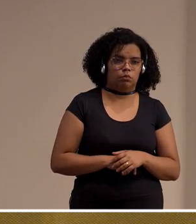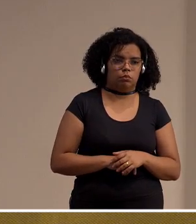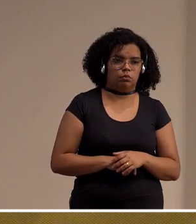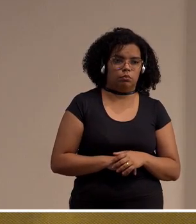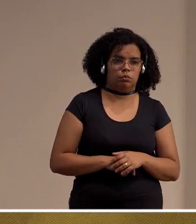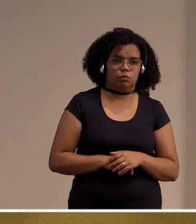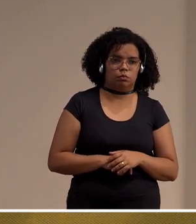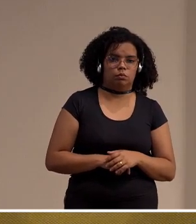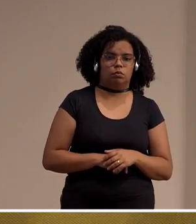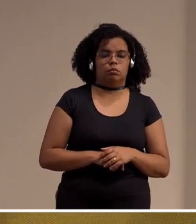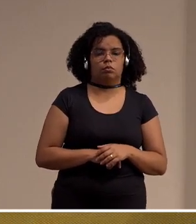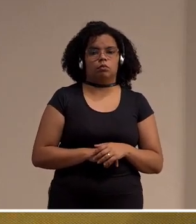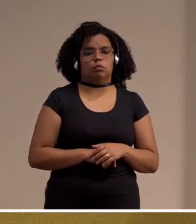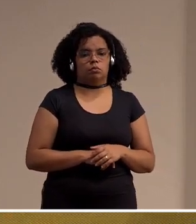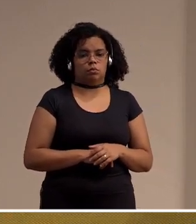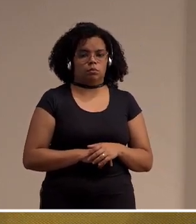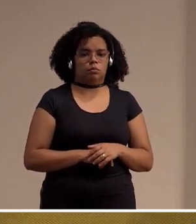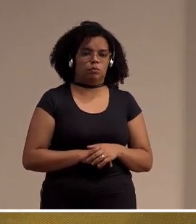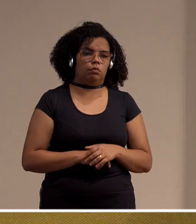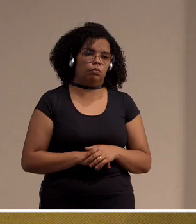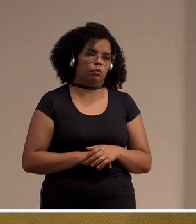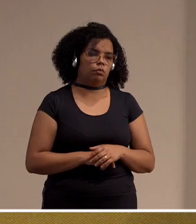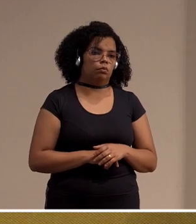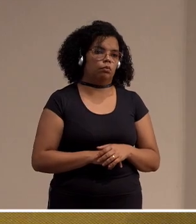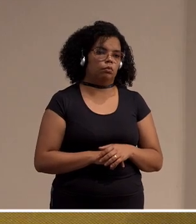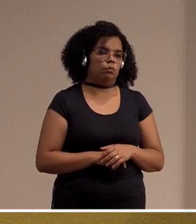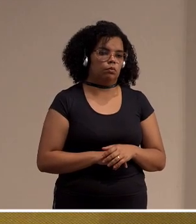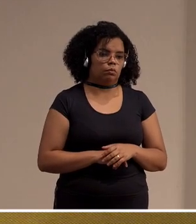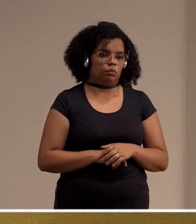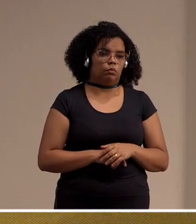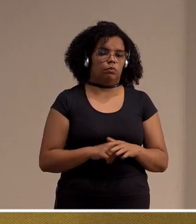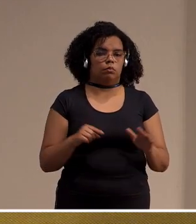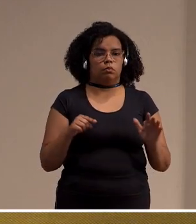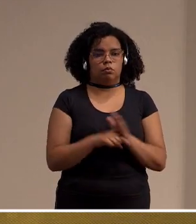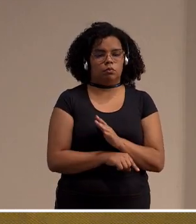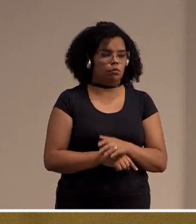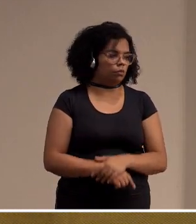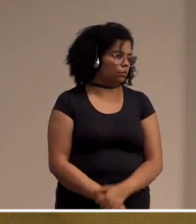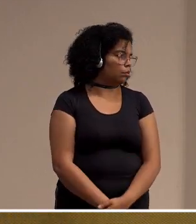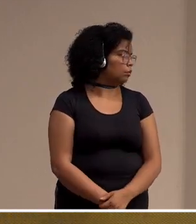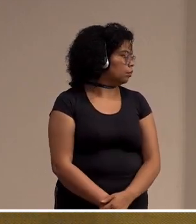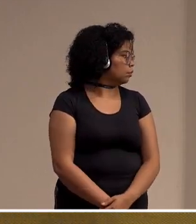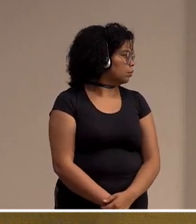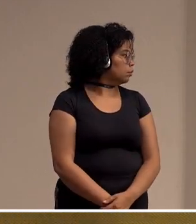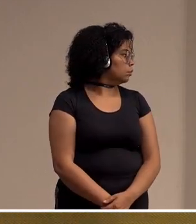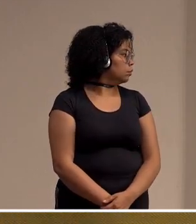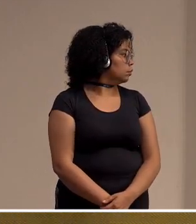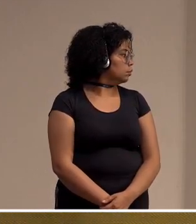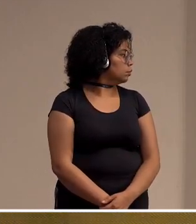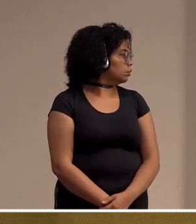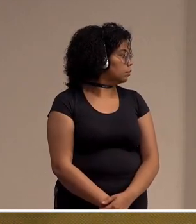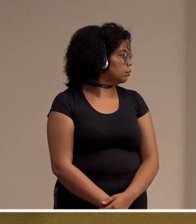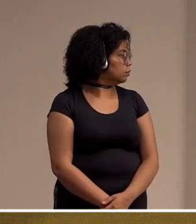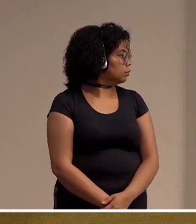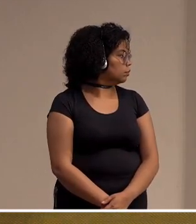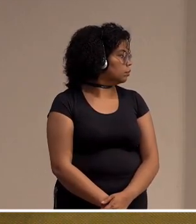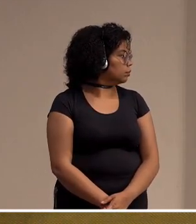Y el libro, que también, porque quiero hacer una pregunta para Yoka. No, que en mi